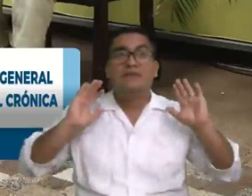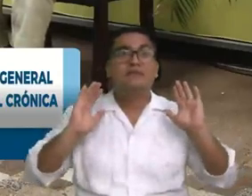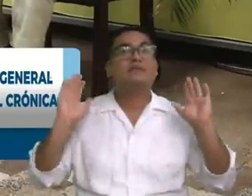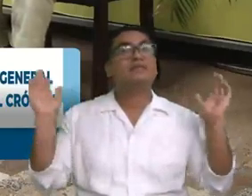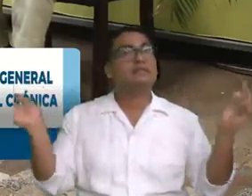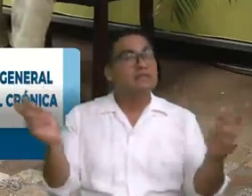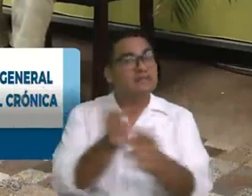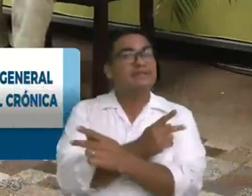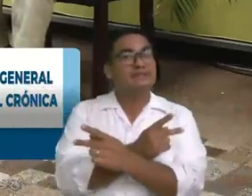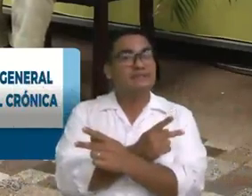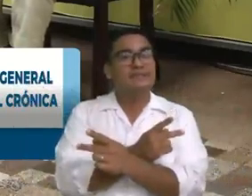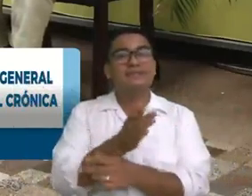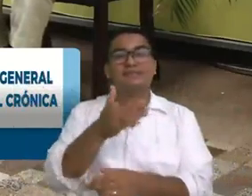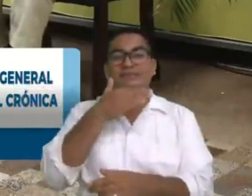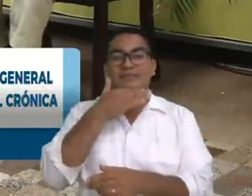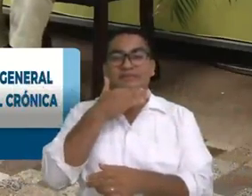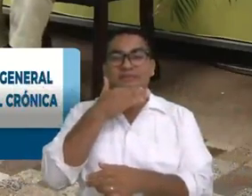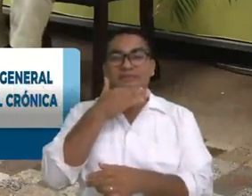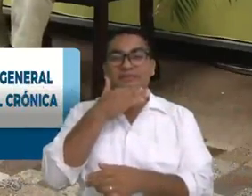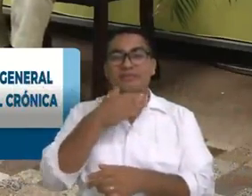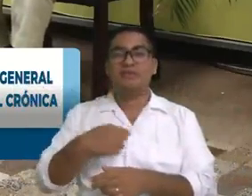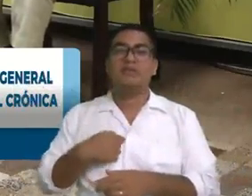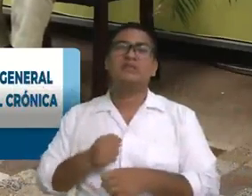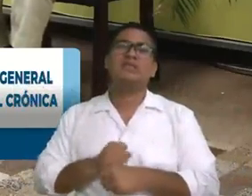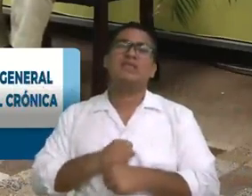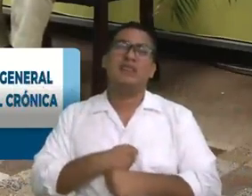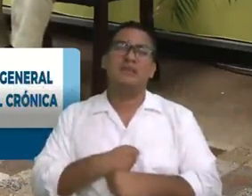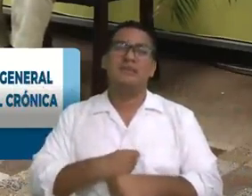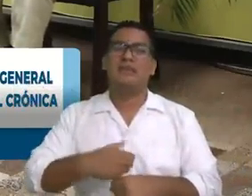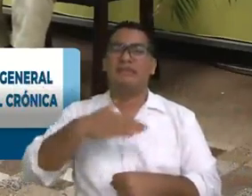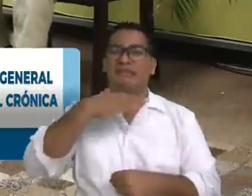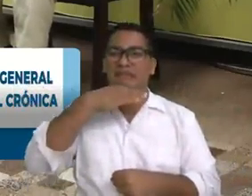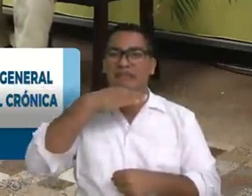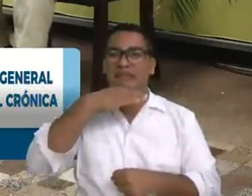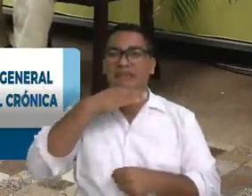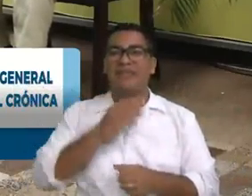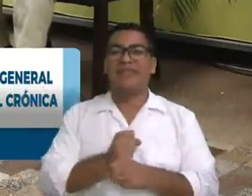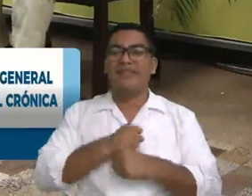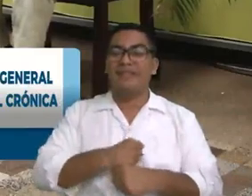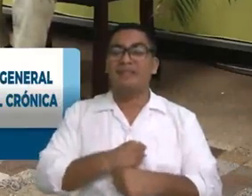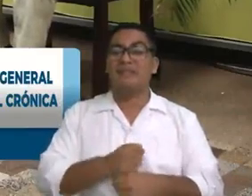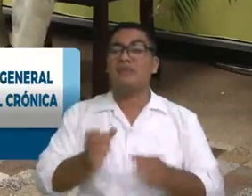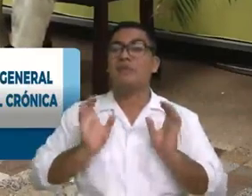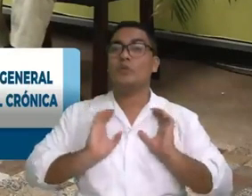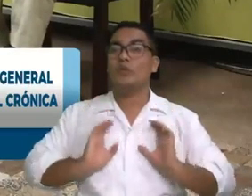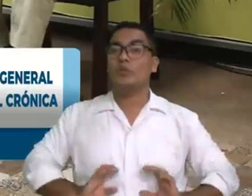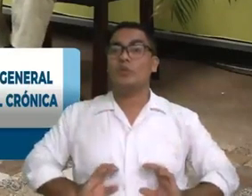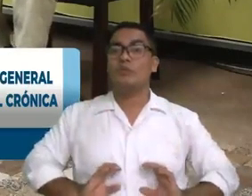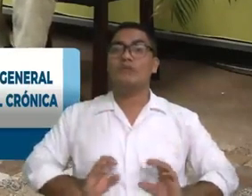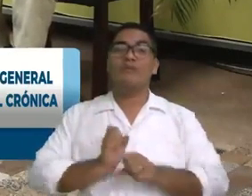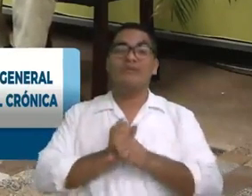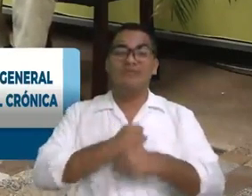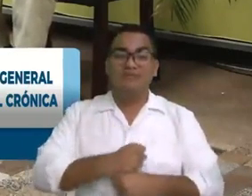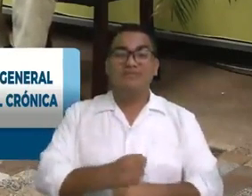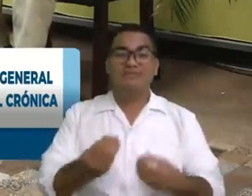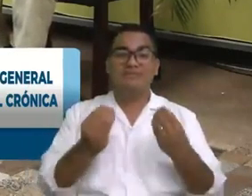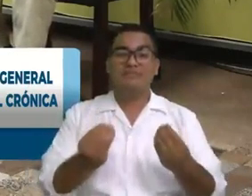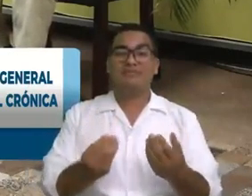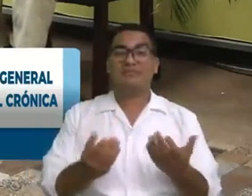Y decimos, siento que no comí nada. ¿Por qué? Porque el organismo está pidiendo que le paguen. Y